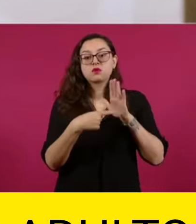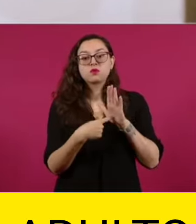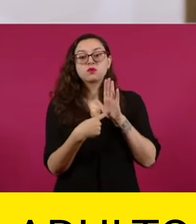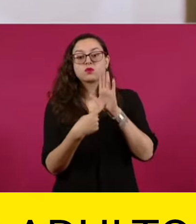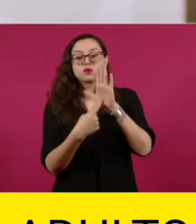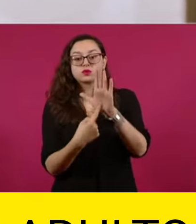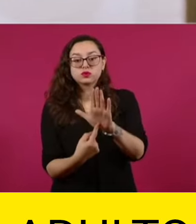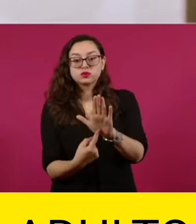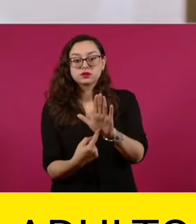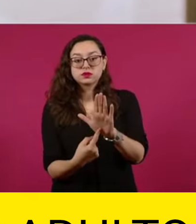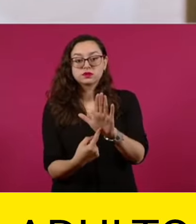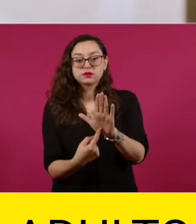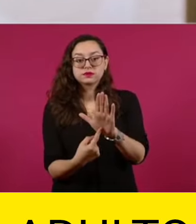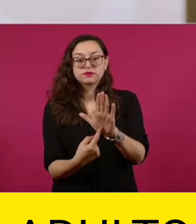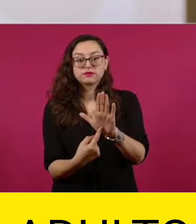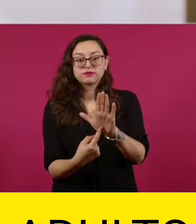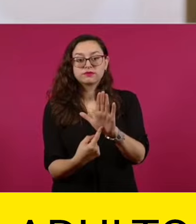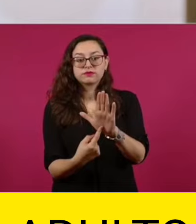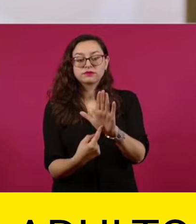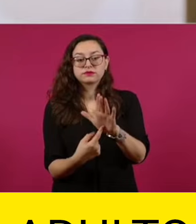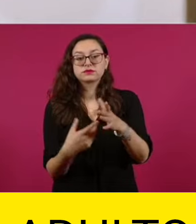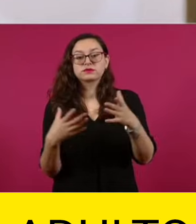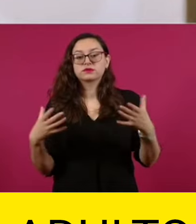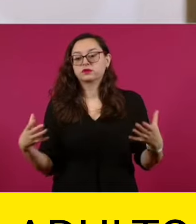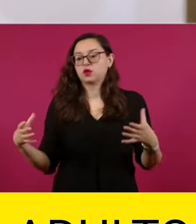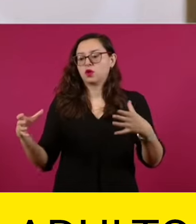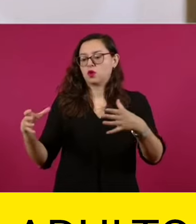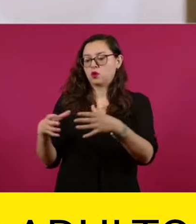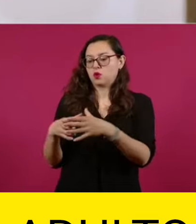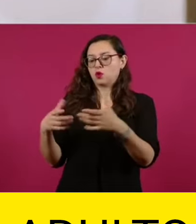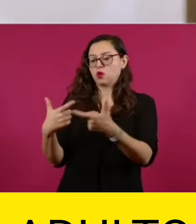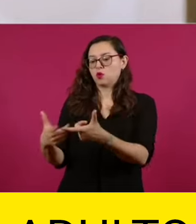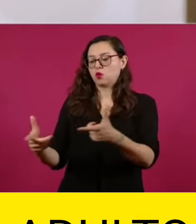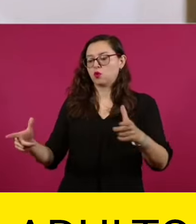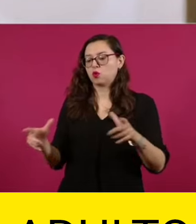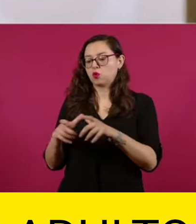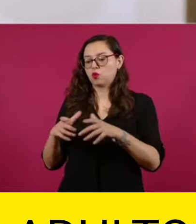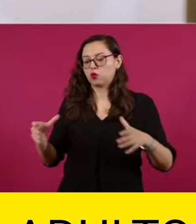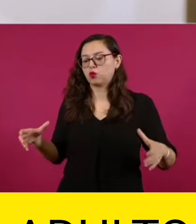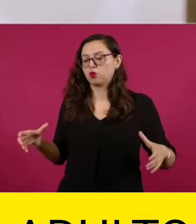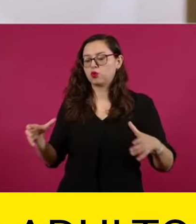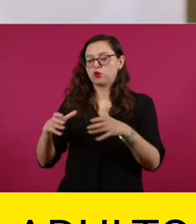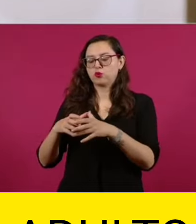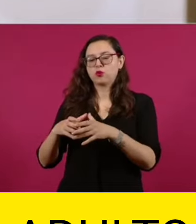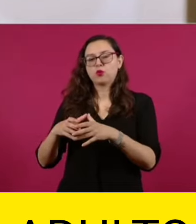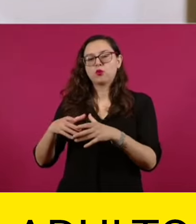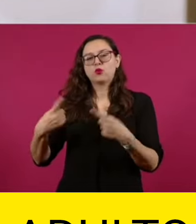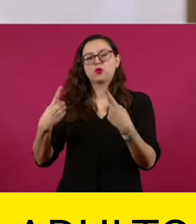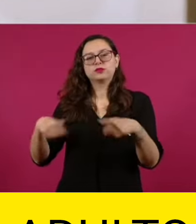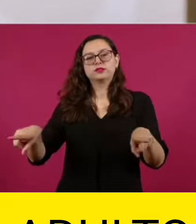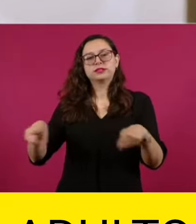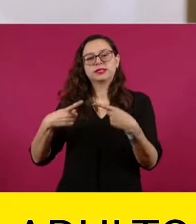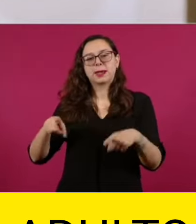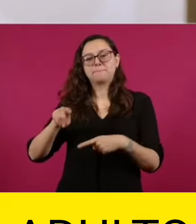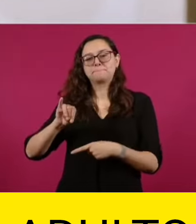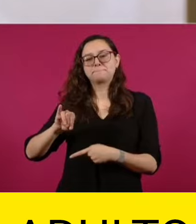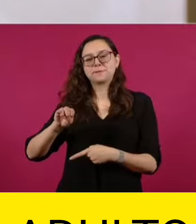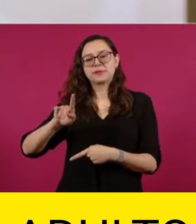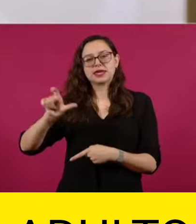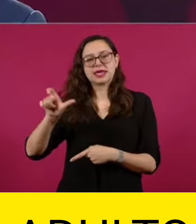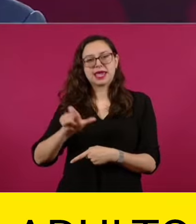de la banda Mije, que nos va a acompañar el día 15 en El Grito.